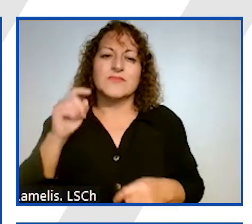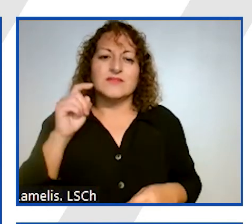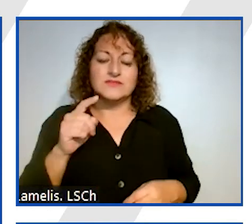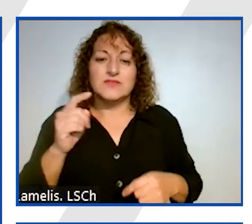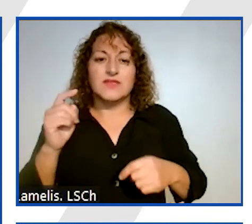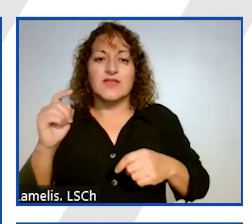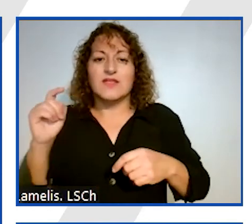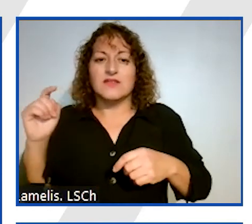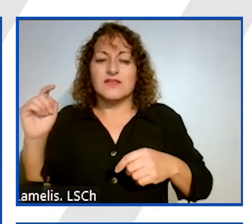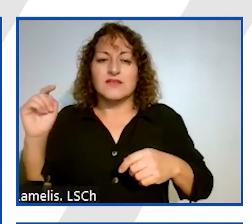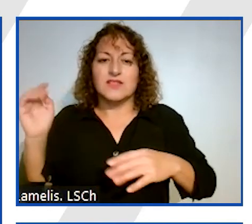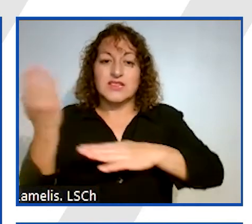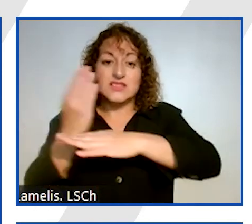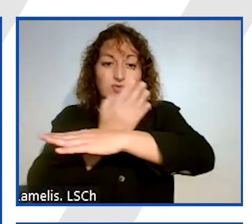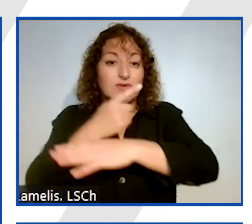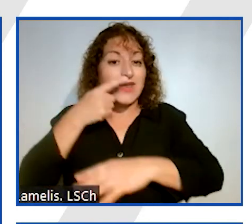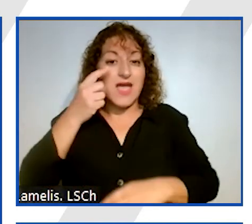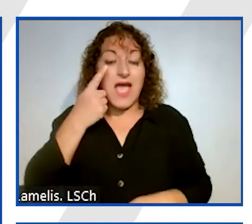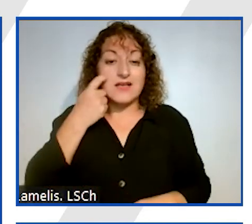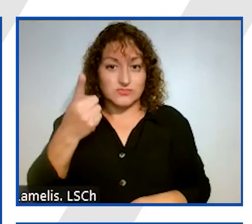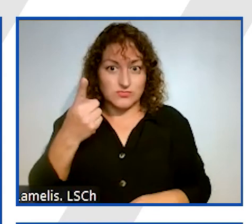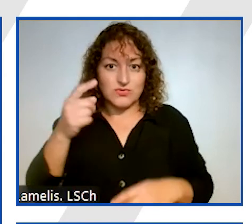es básicamente el trayecto que hizo durante